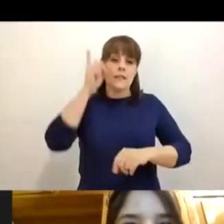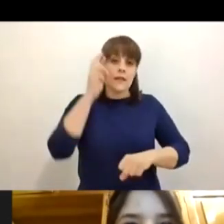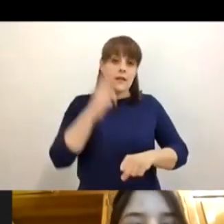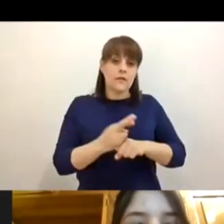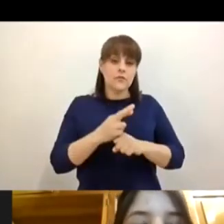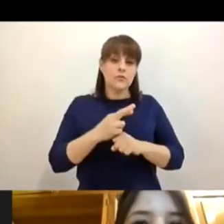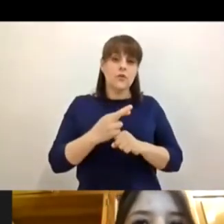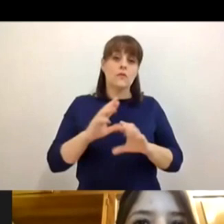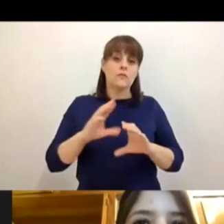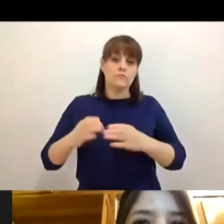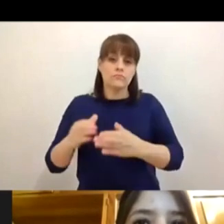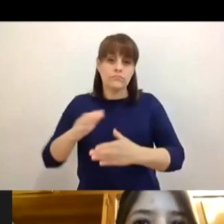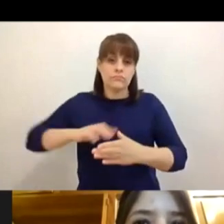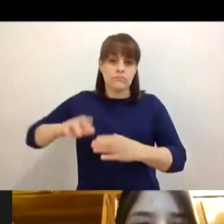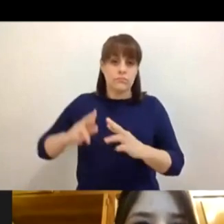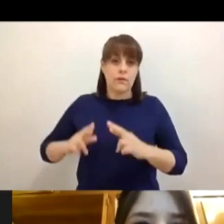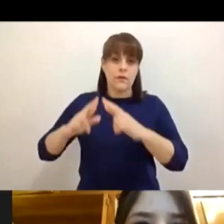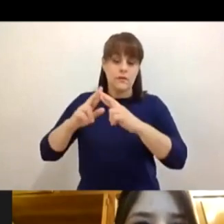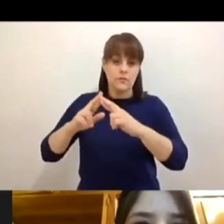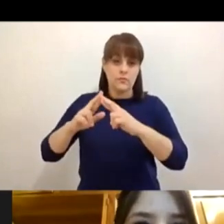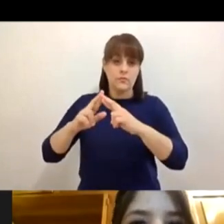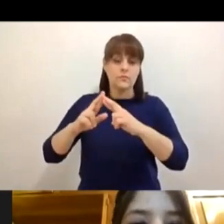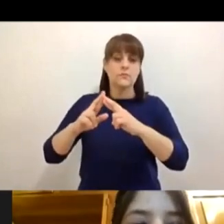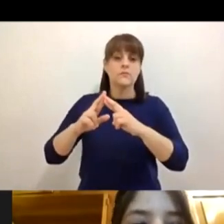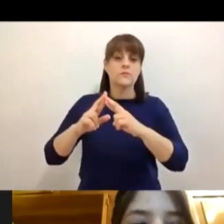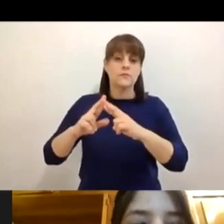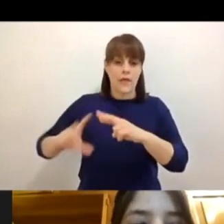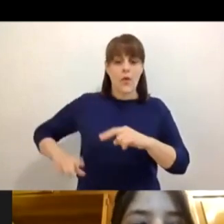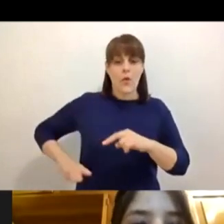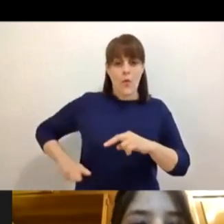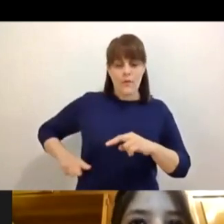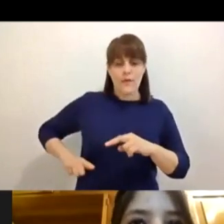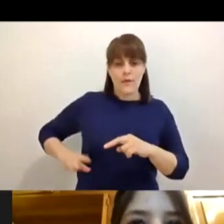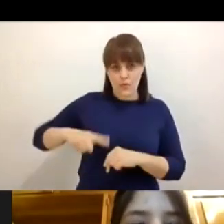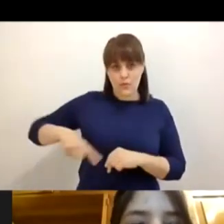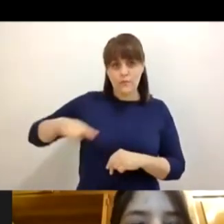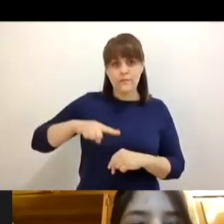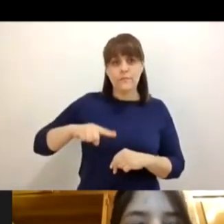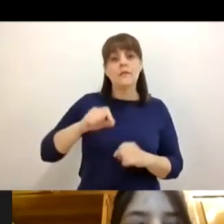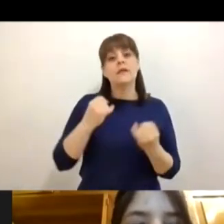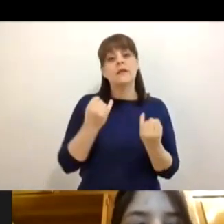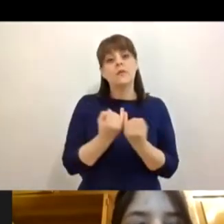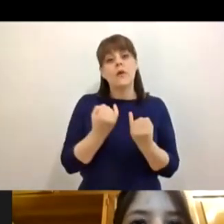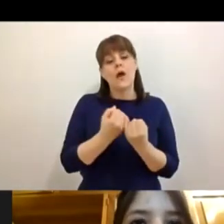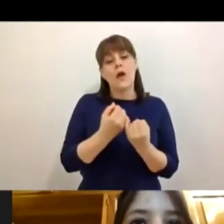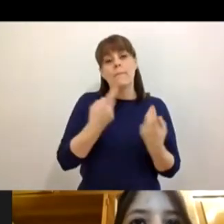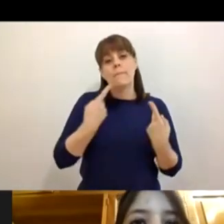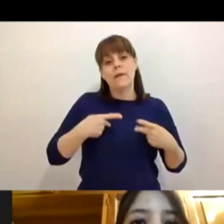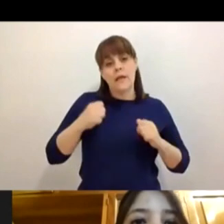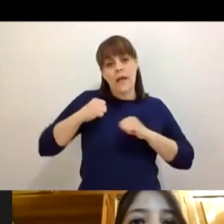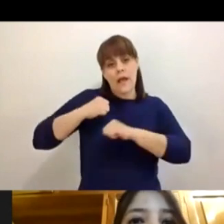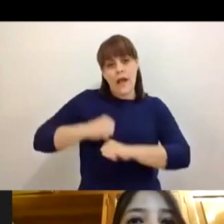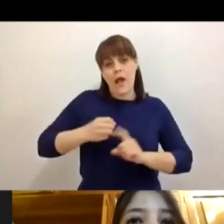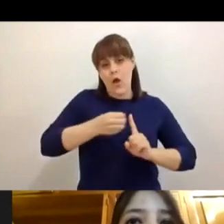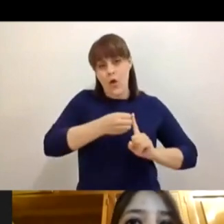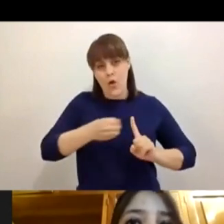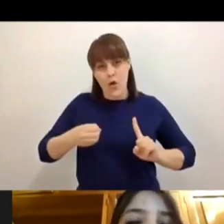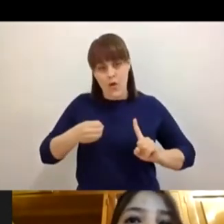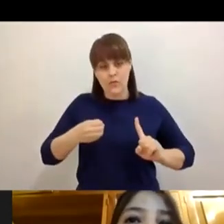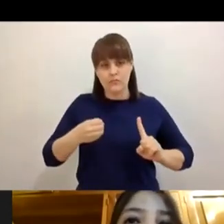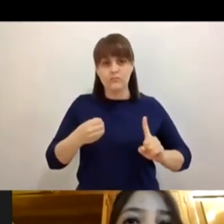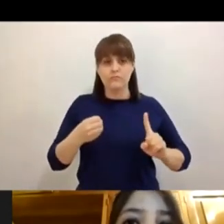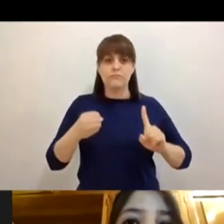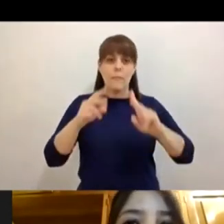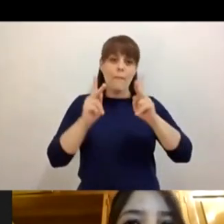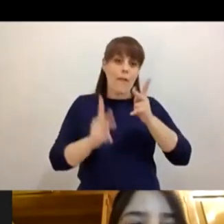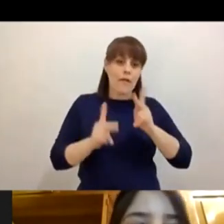Religiosos de la Secretaría de Gobernación y a nuestros organizadores de todo el conversatorio. Además, estamos